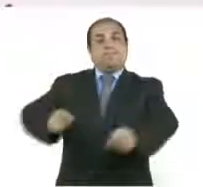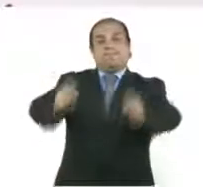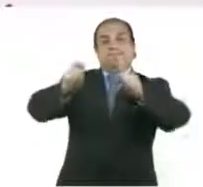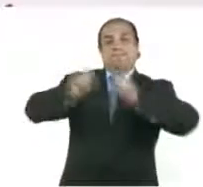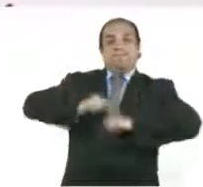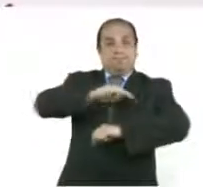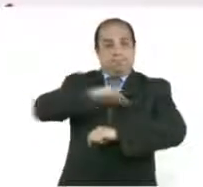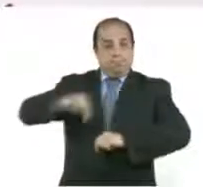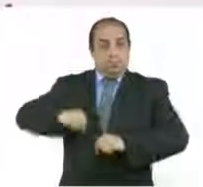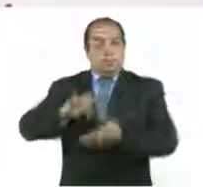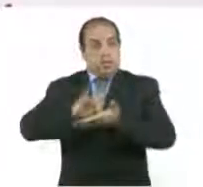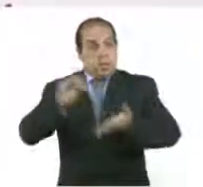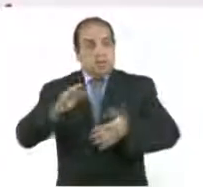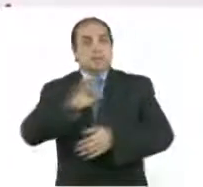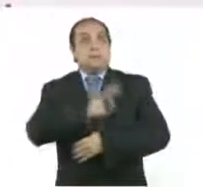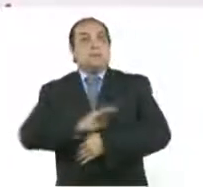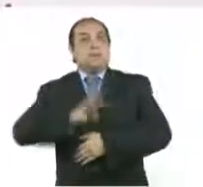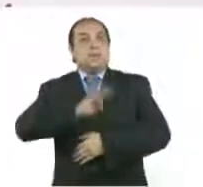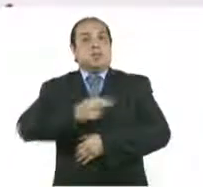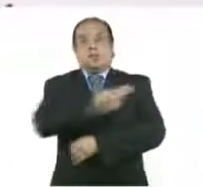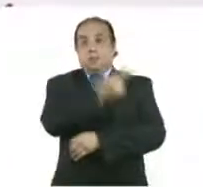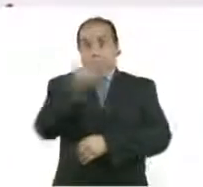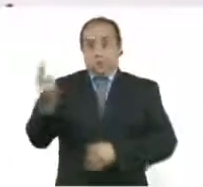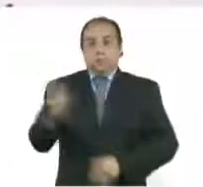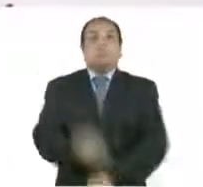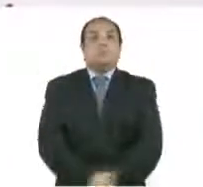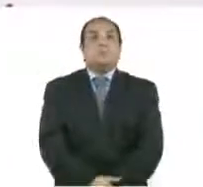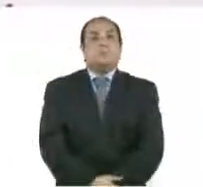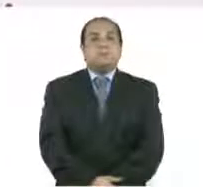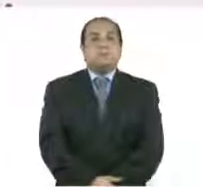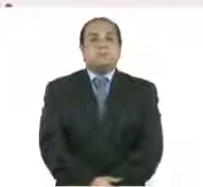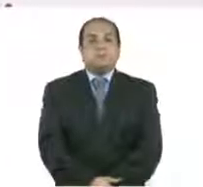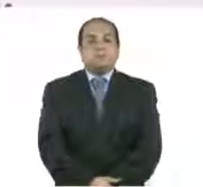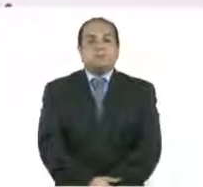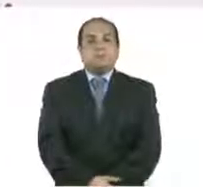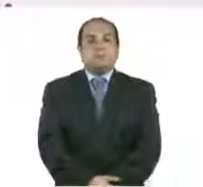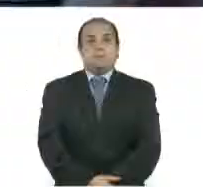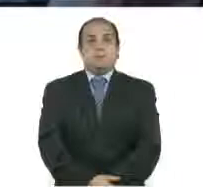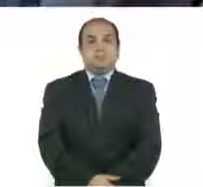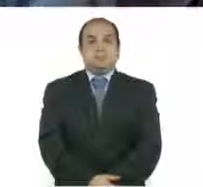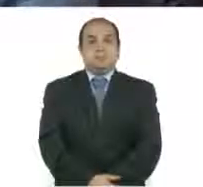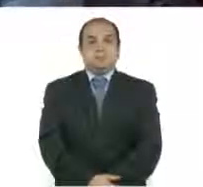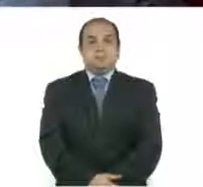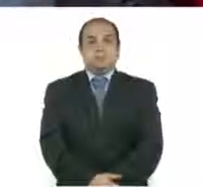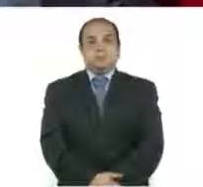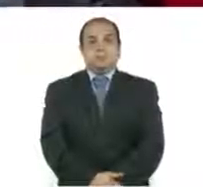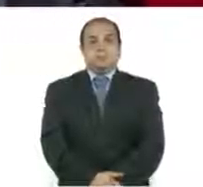nosotros. Muchas gracias y felicidades para ustedes. Buenos días.